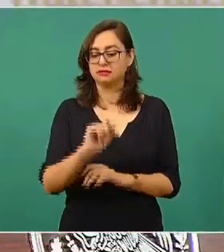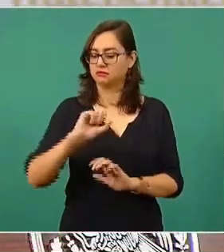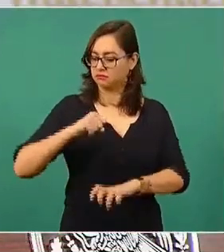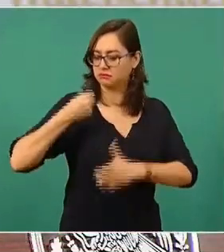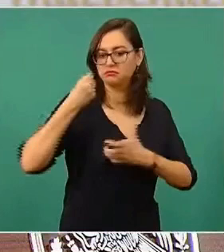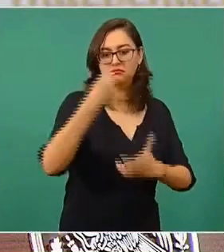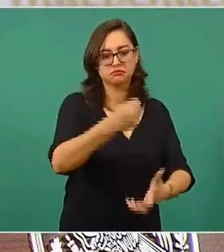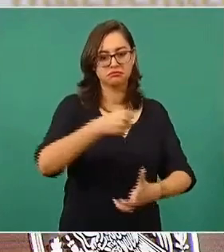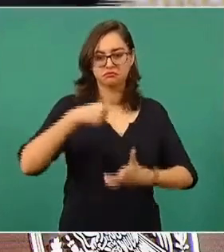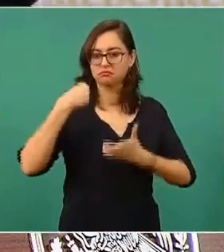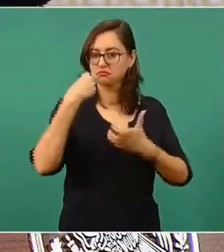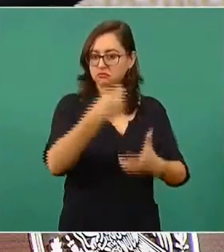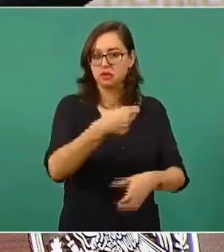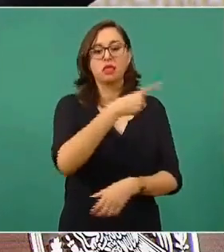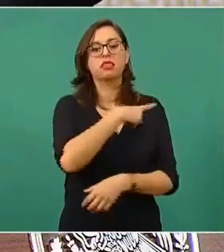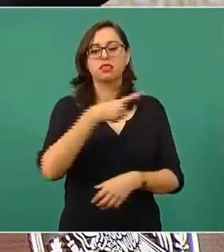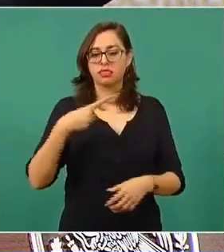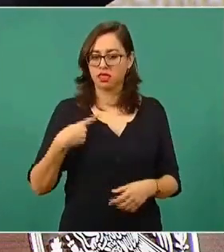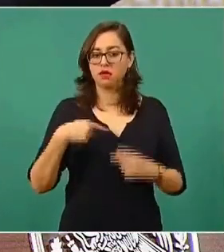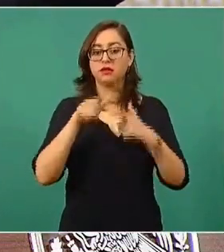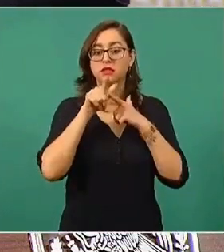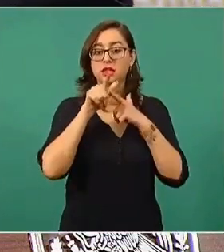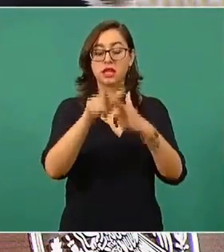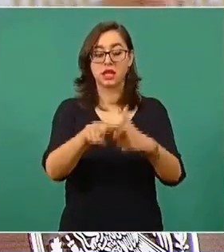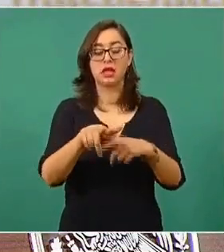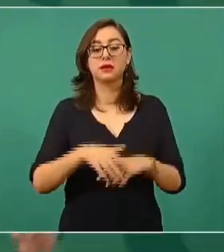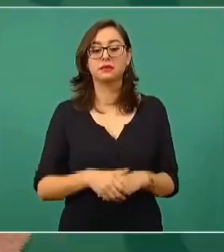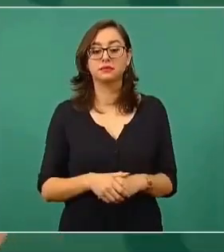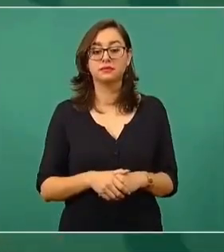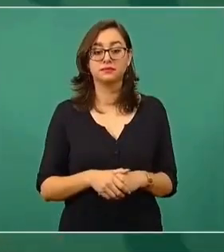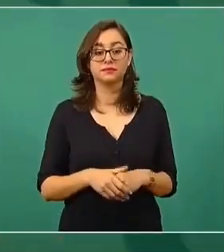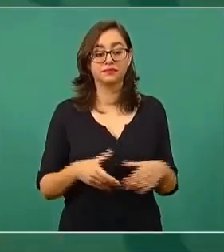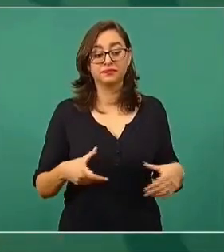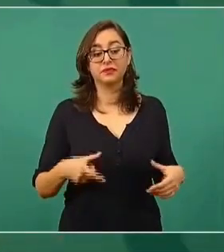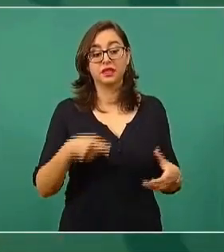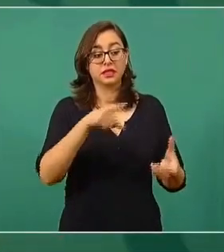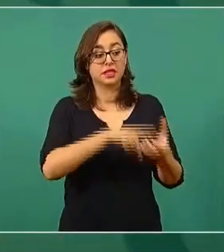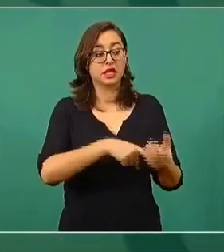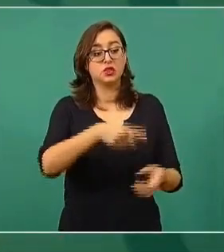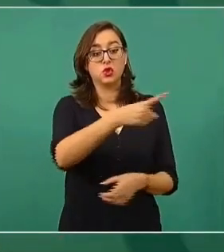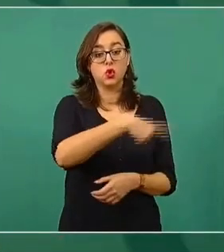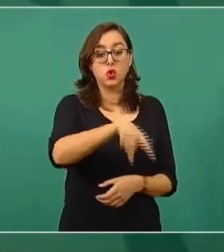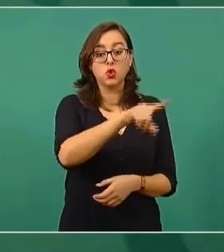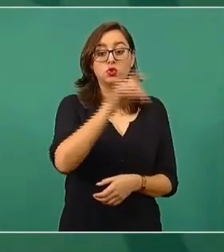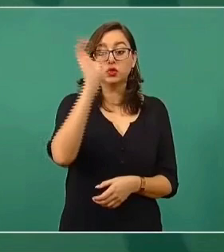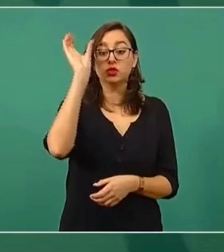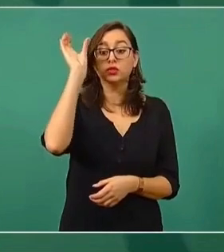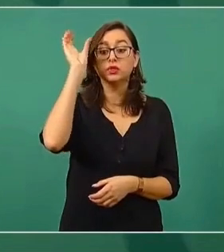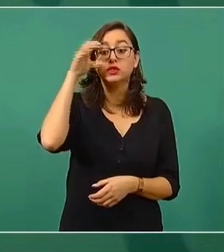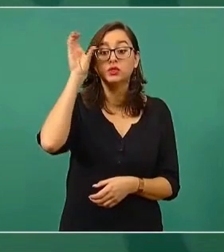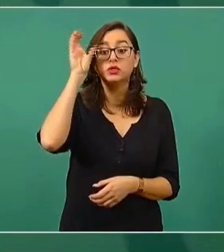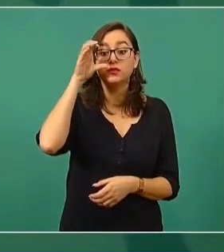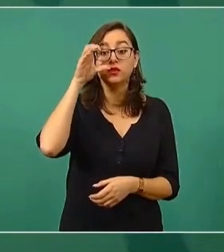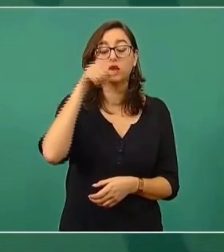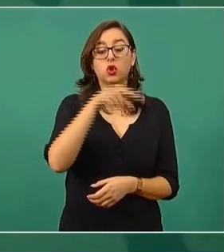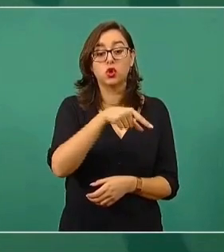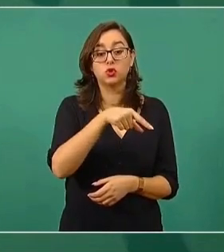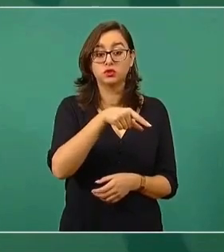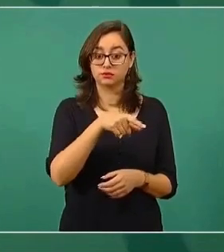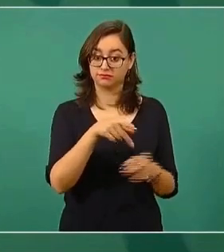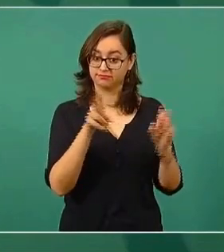para que los científicos, entre comillas, del CONACYT le entreguen dinero a las empresas